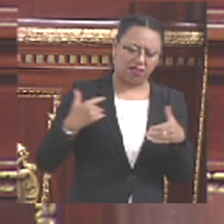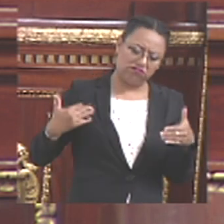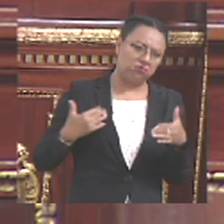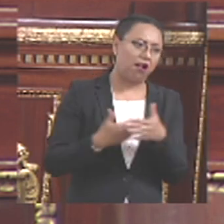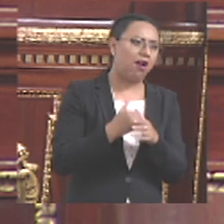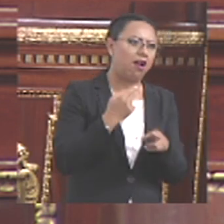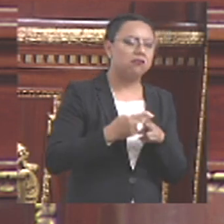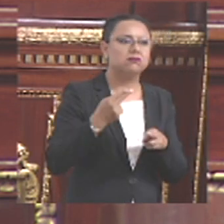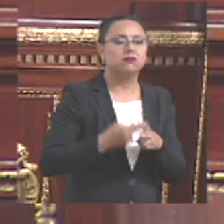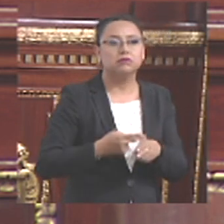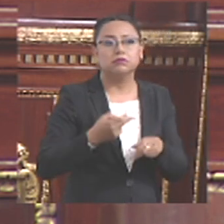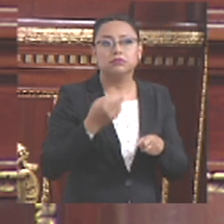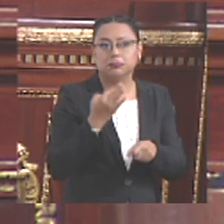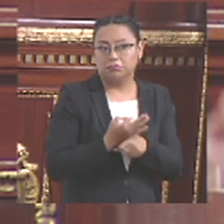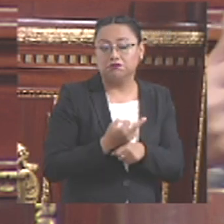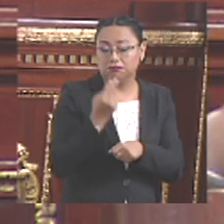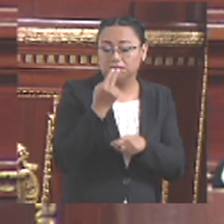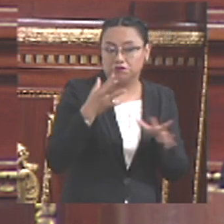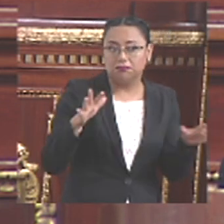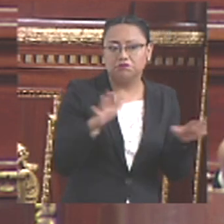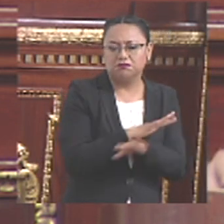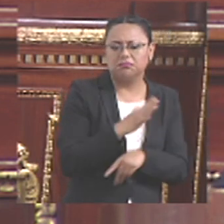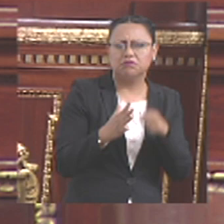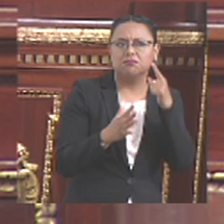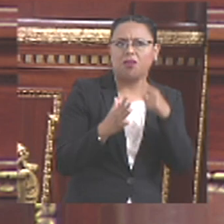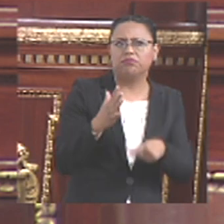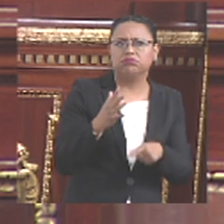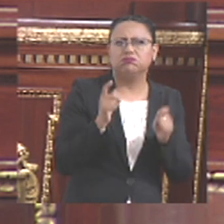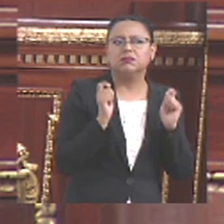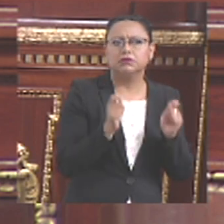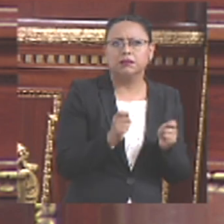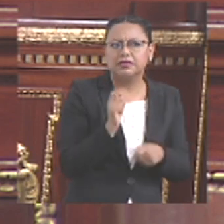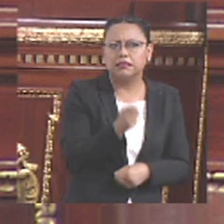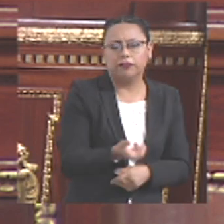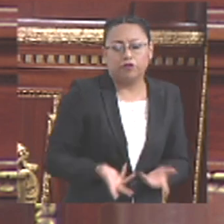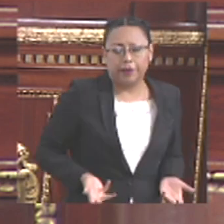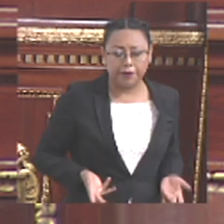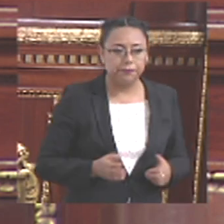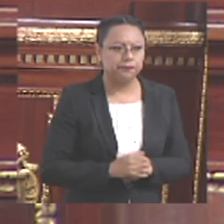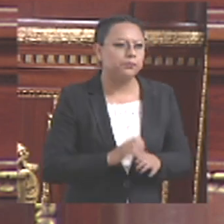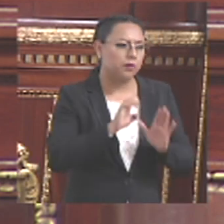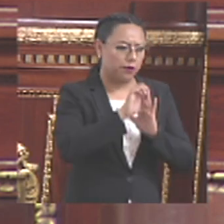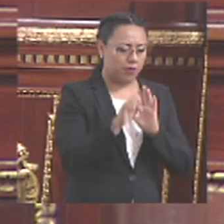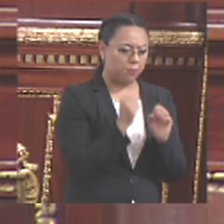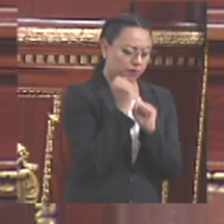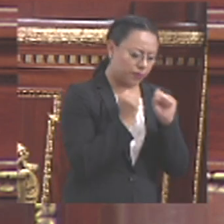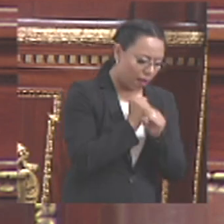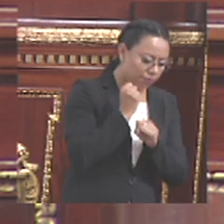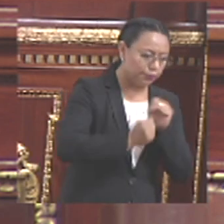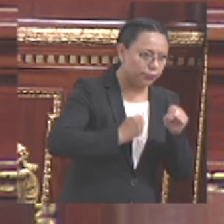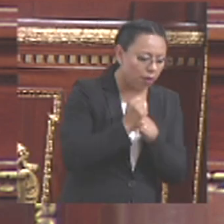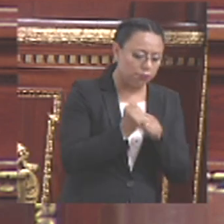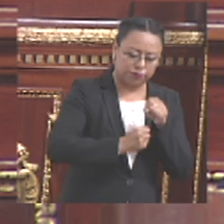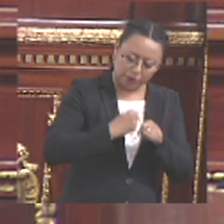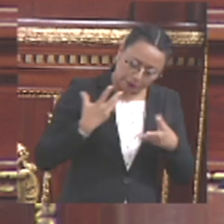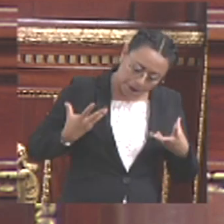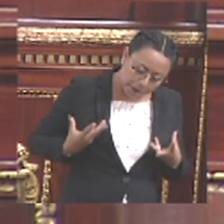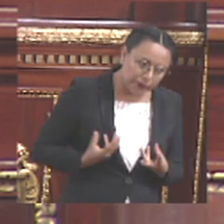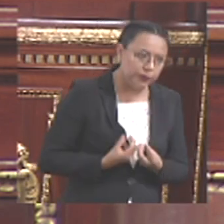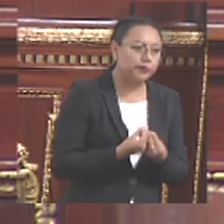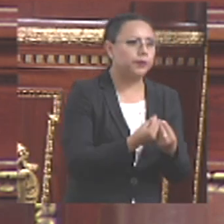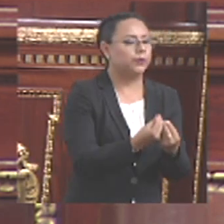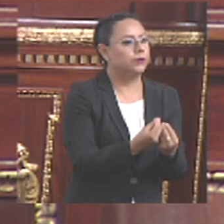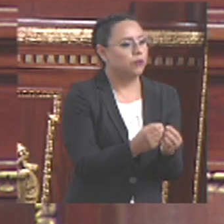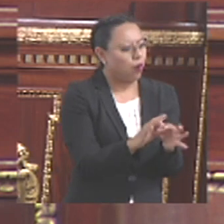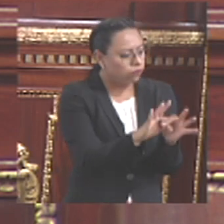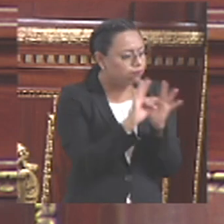mi perspectiva, que durante varias décadas previas veníamos fortaleciendo la unidad, la solidaridad,